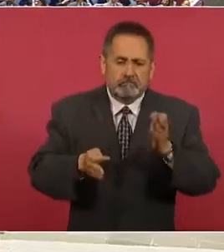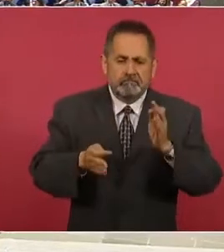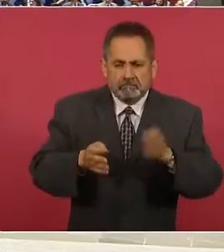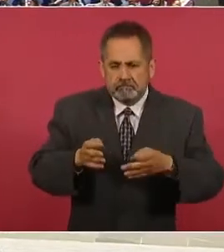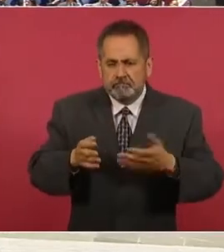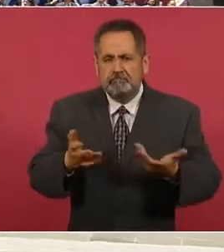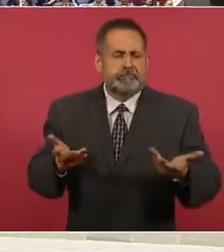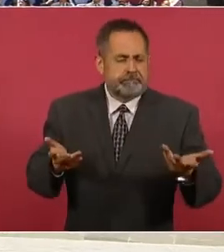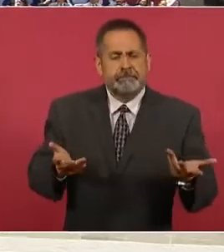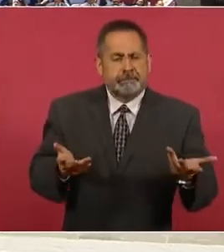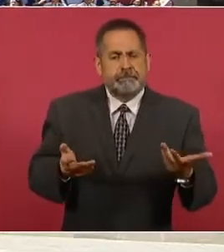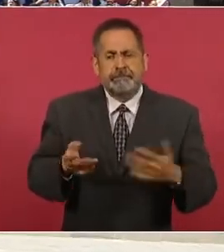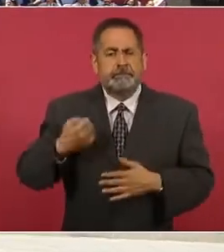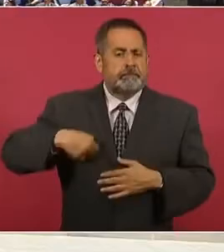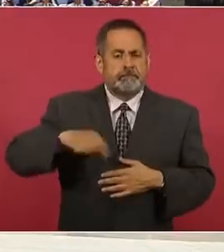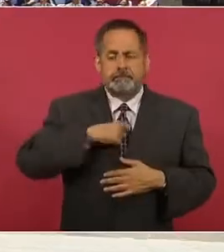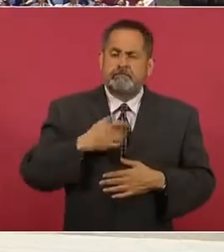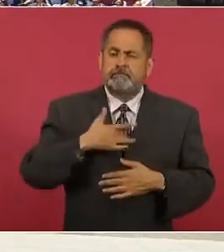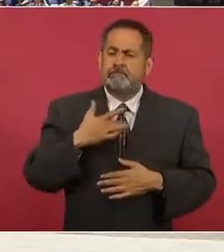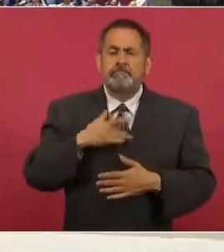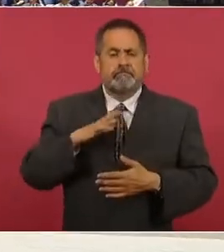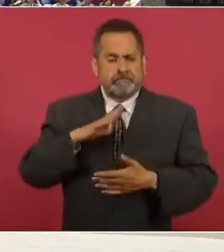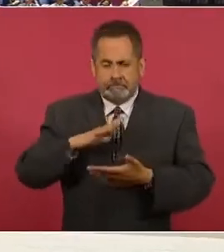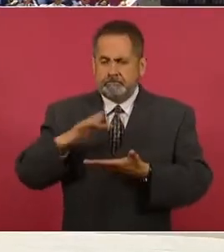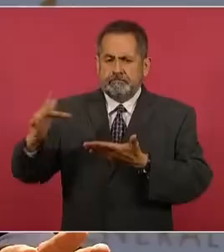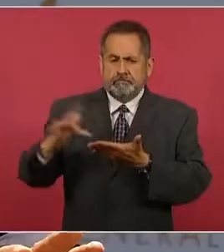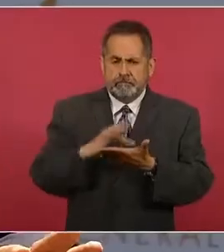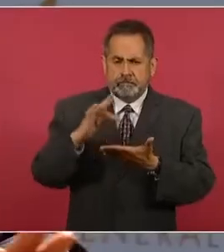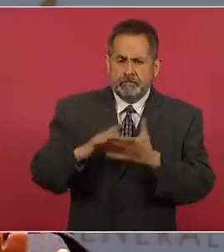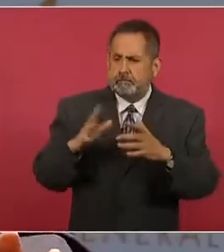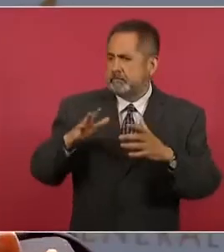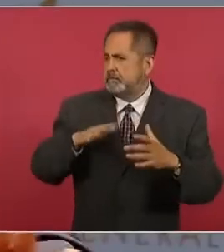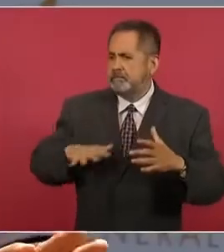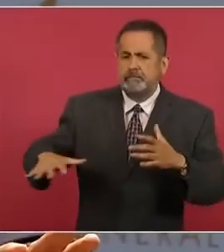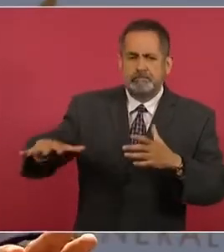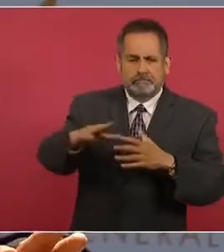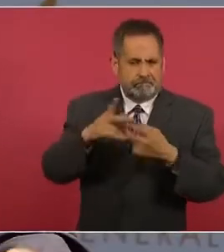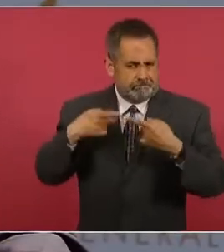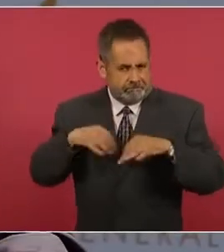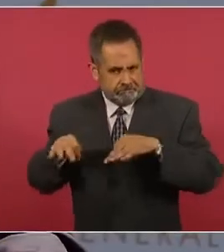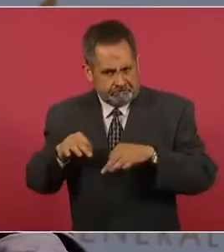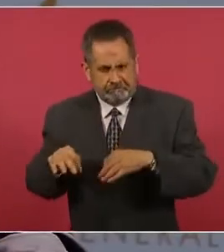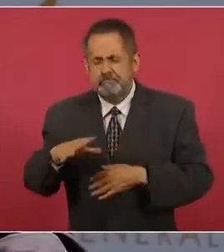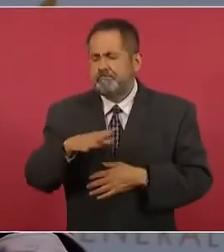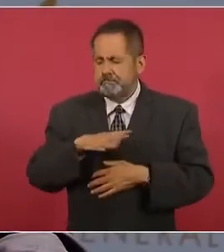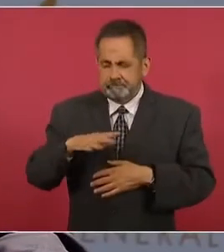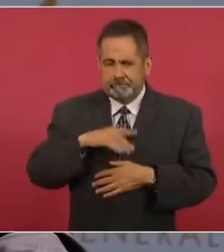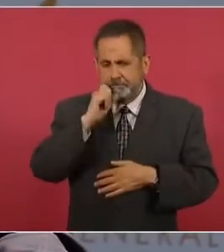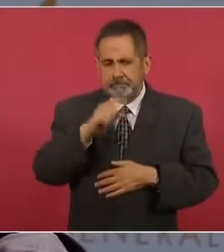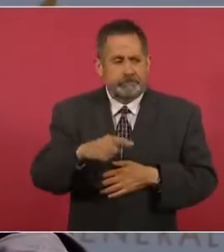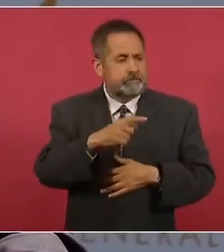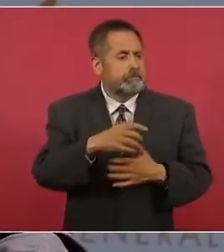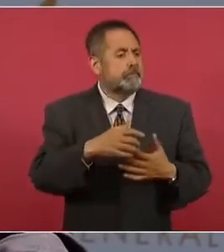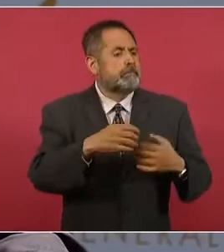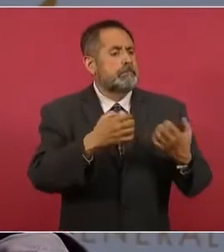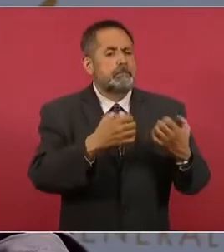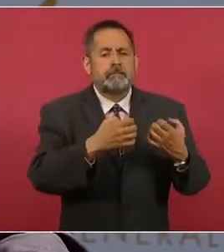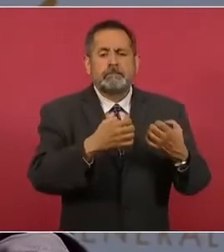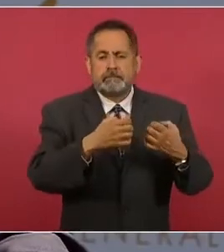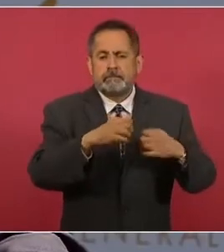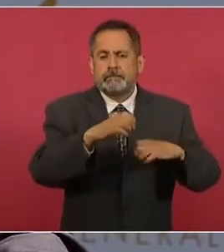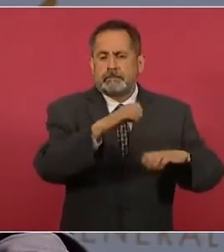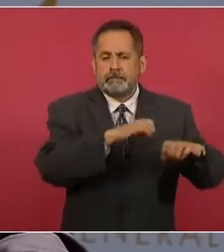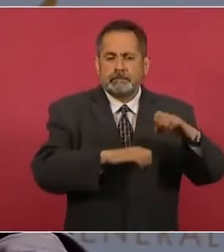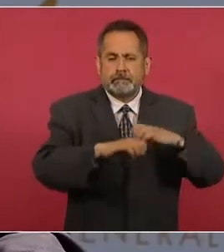contamos con el apoyo, desde luego, de los trabajadores y con el apoyo del sector